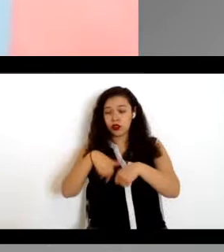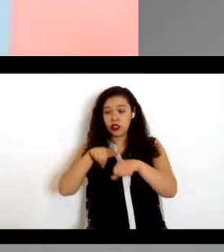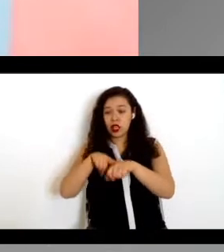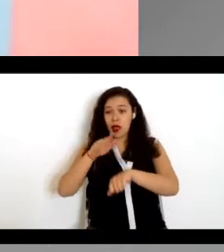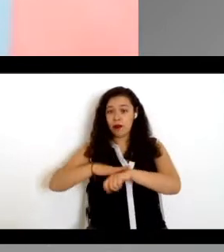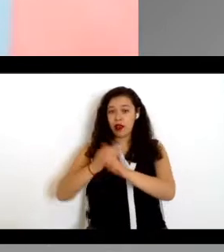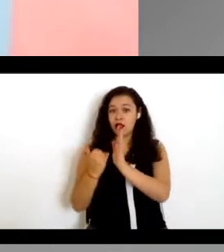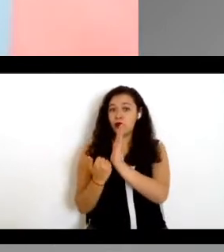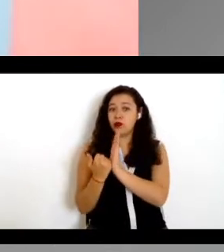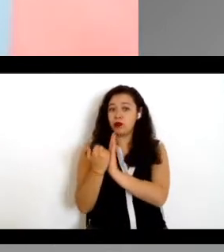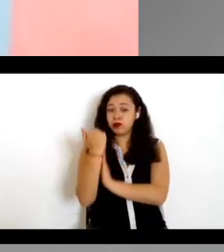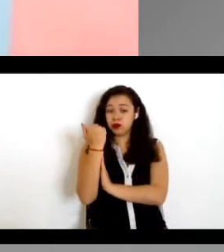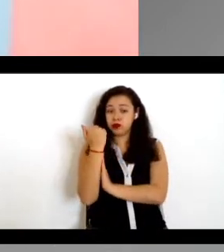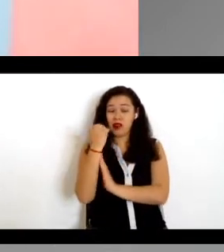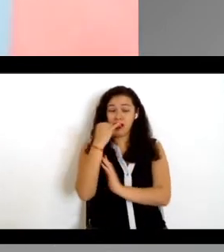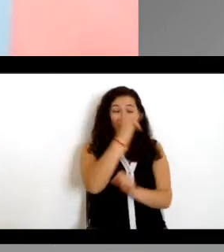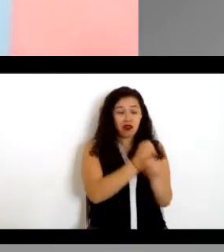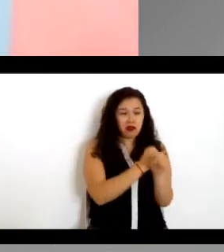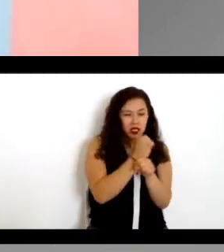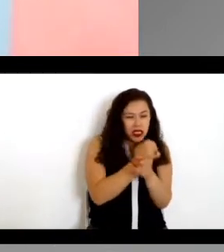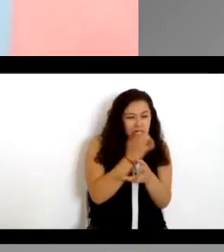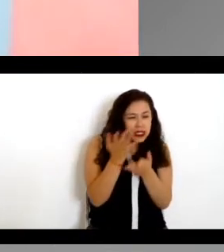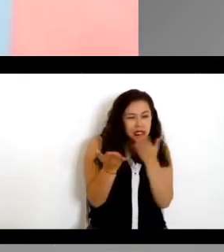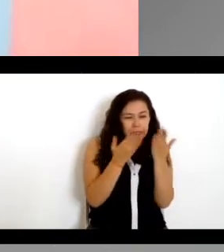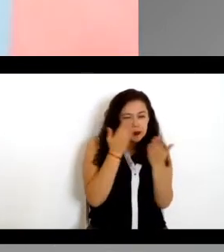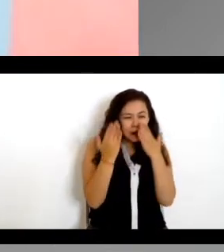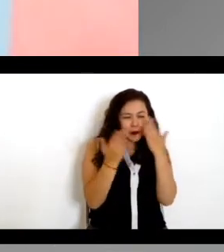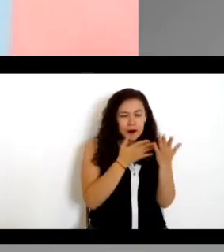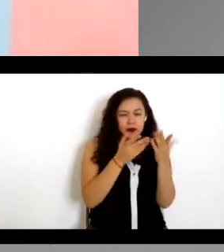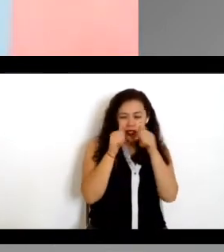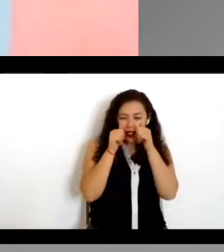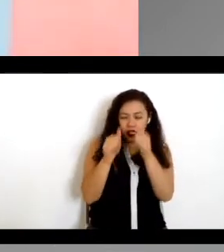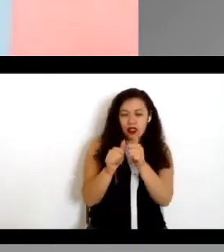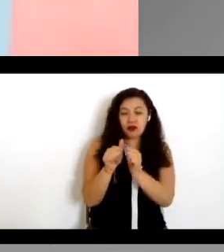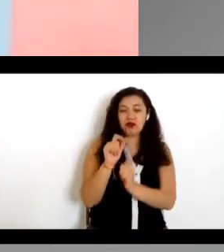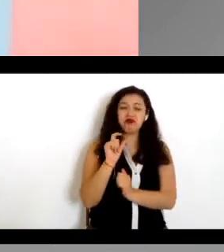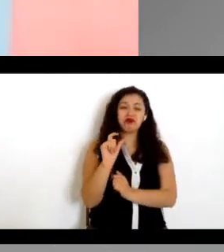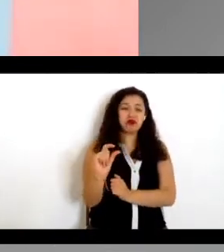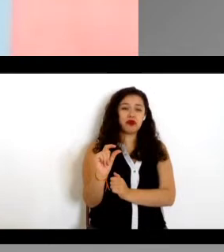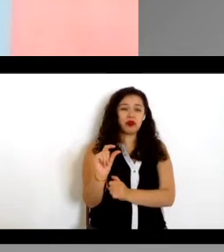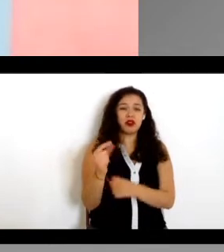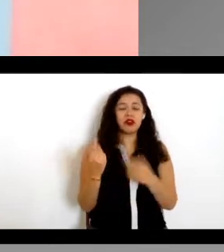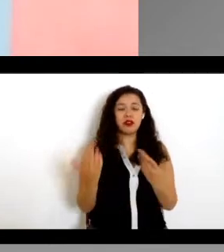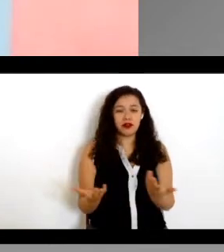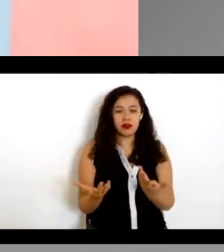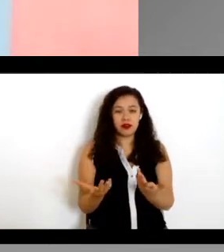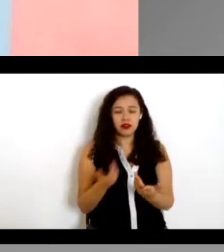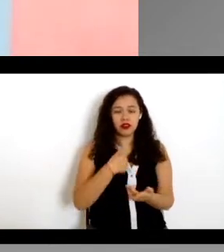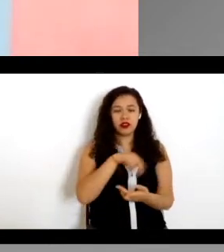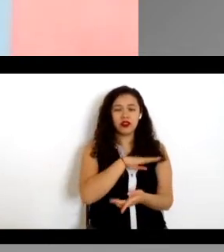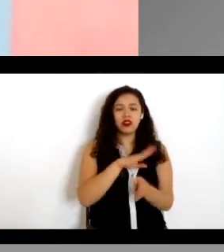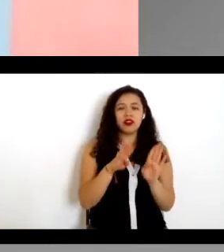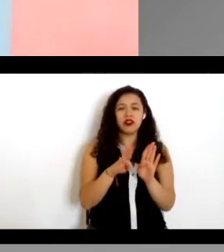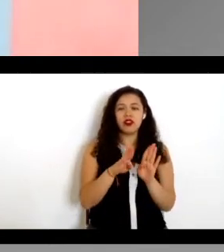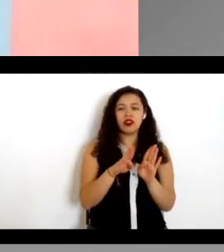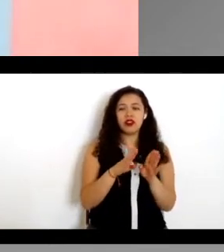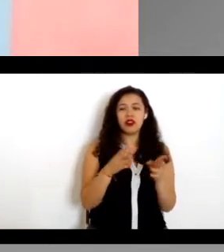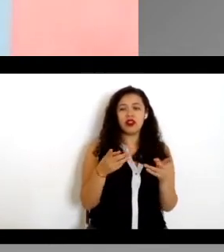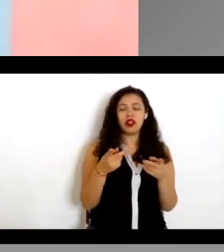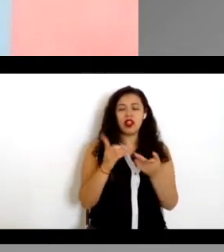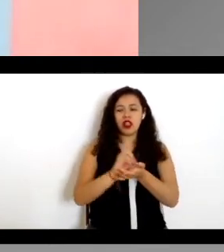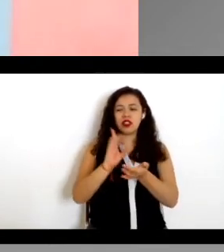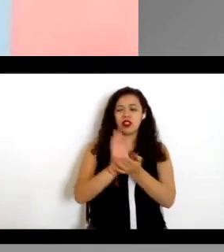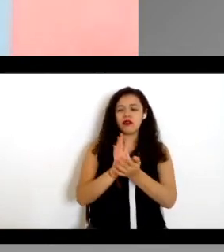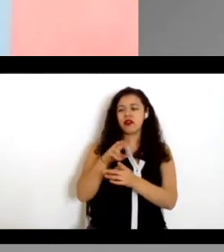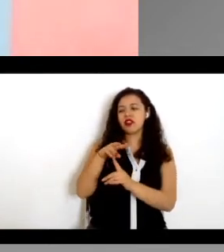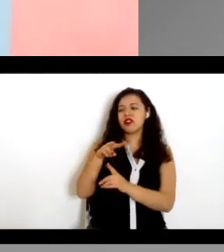menos investigadas y también siguen siendo las menos atendidas. Y no pasemos mirando solamente la discapacidad desde esta